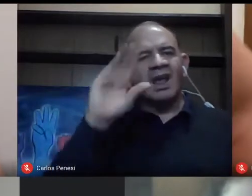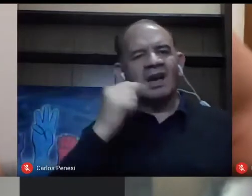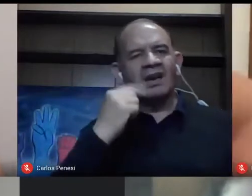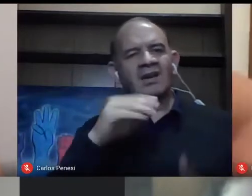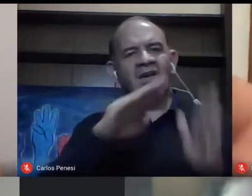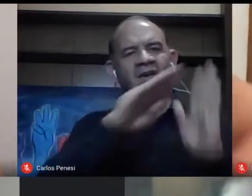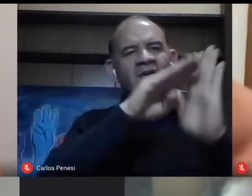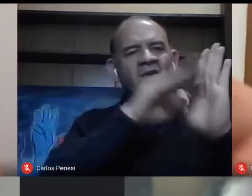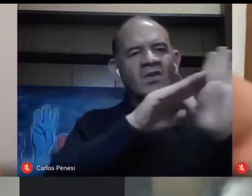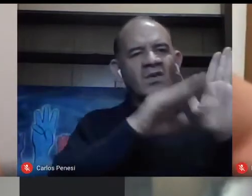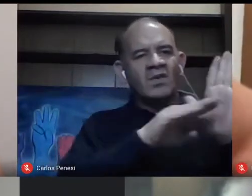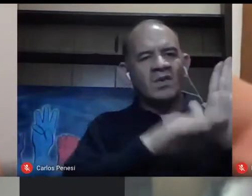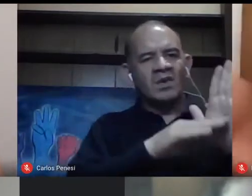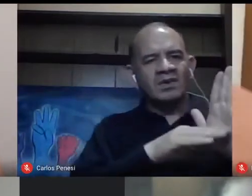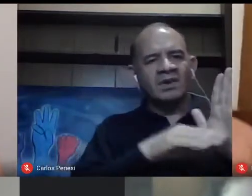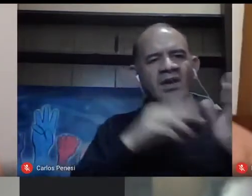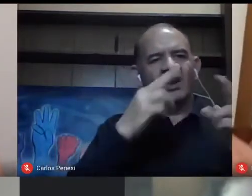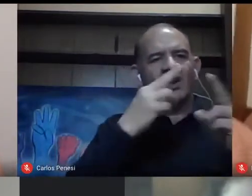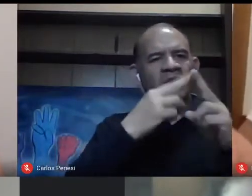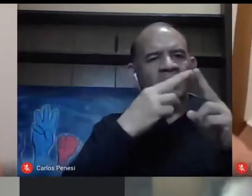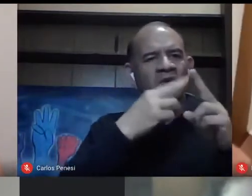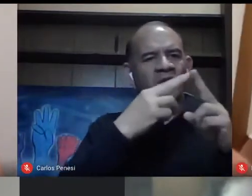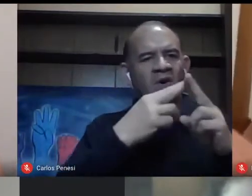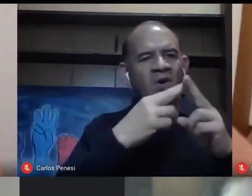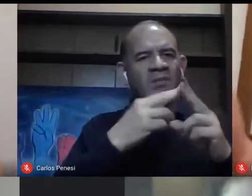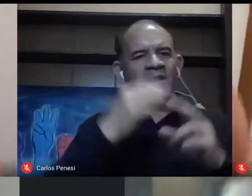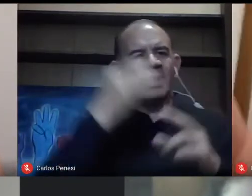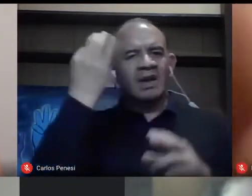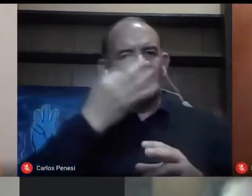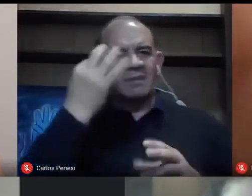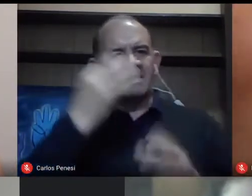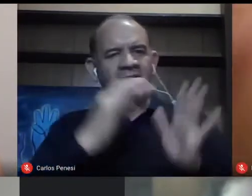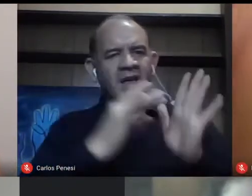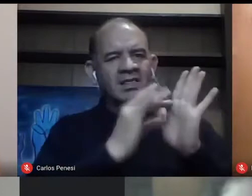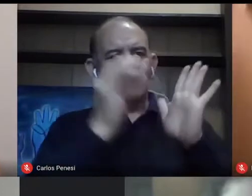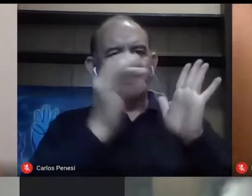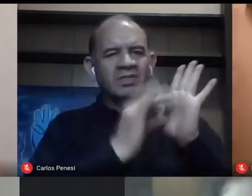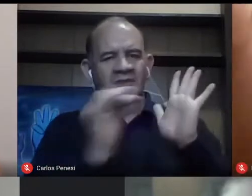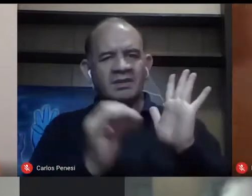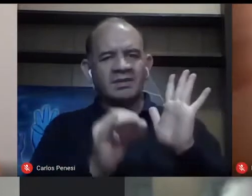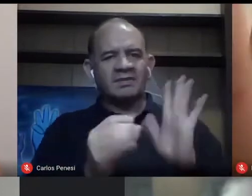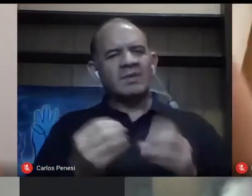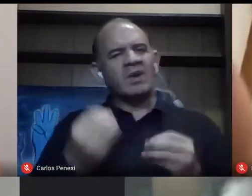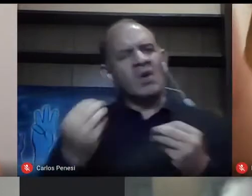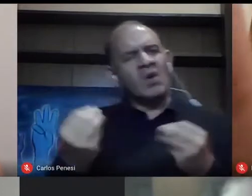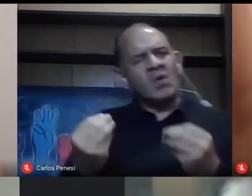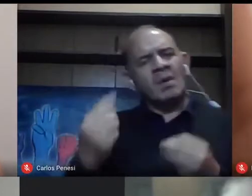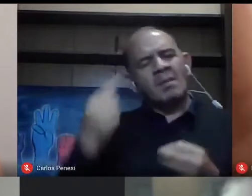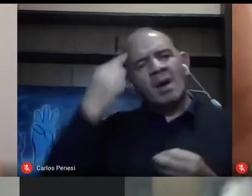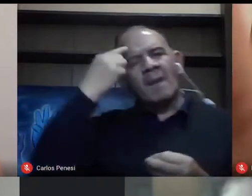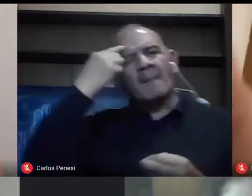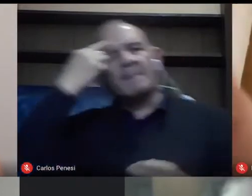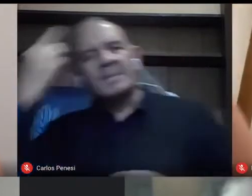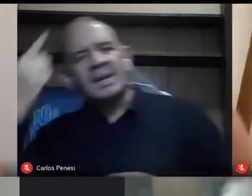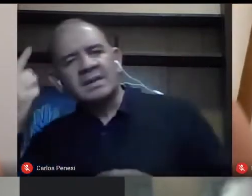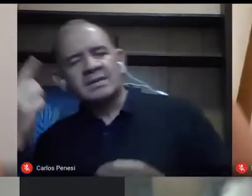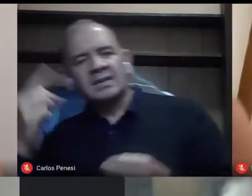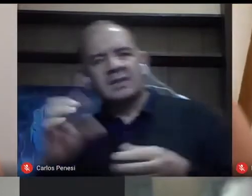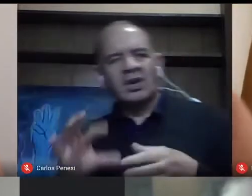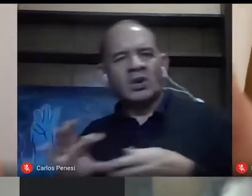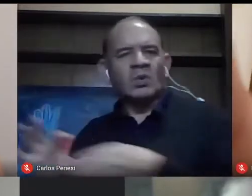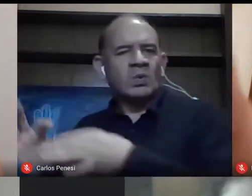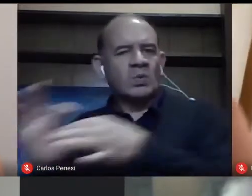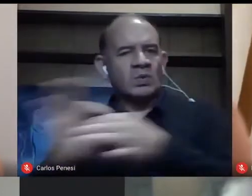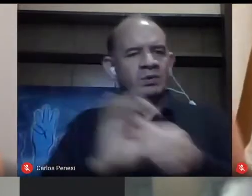obras accesibles? Esa es otra pregunta. ¿Cómo piensa la Biblioteca Nacional coordinar el trabajo con